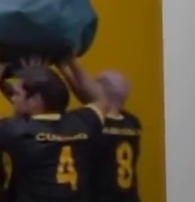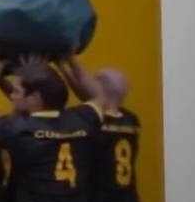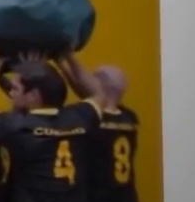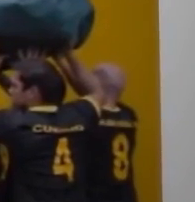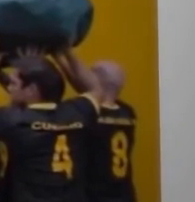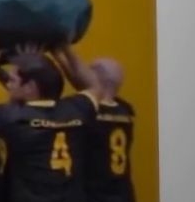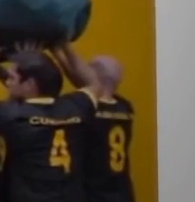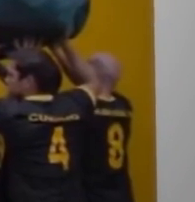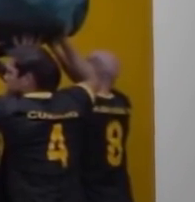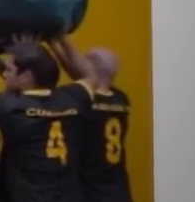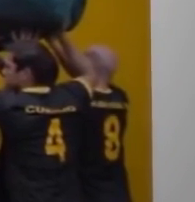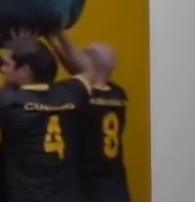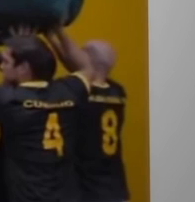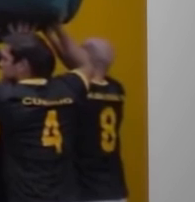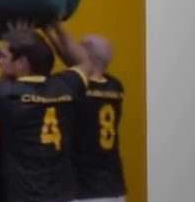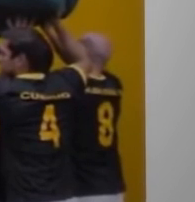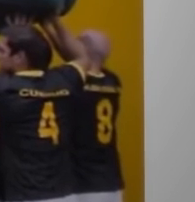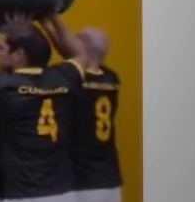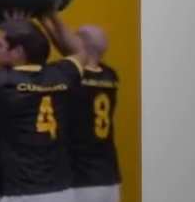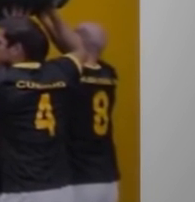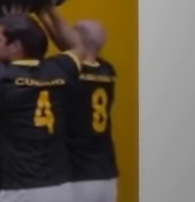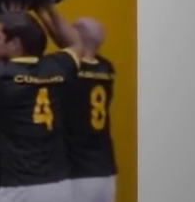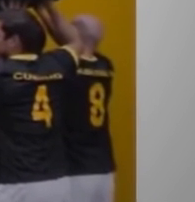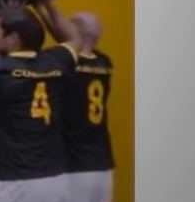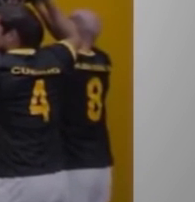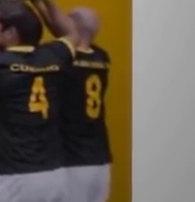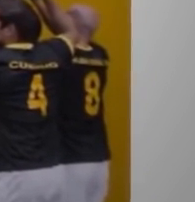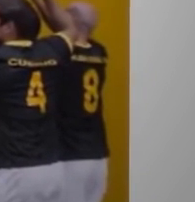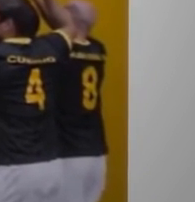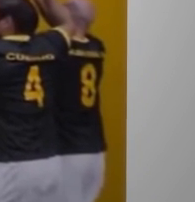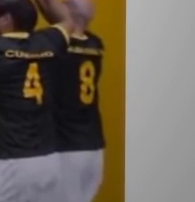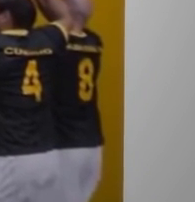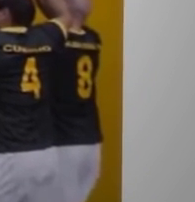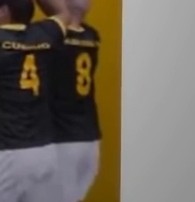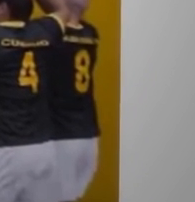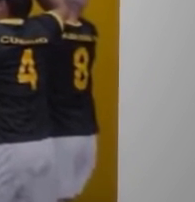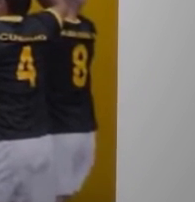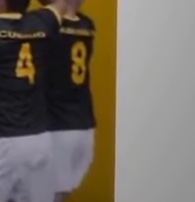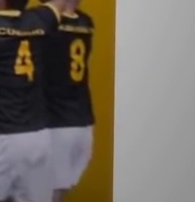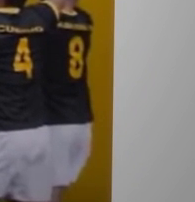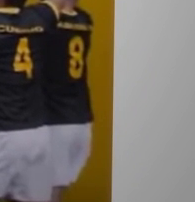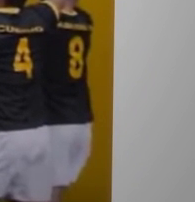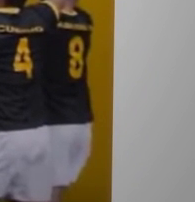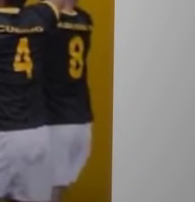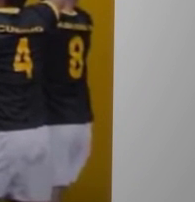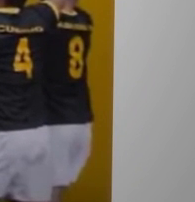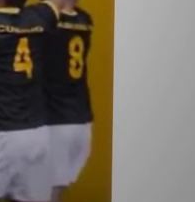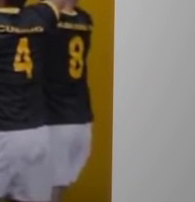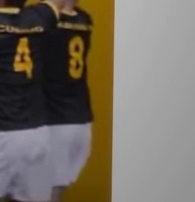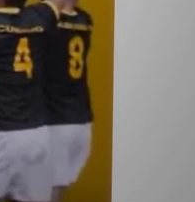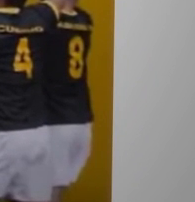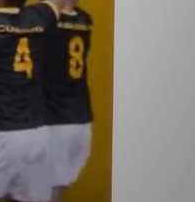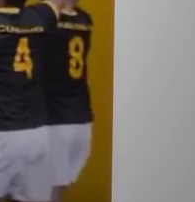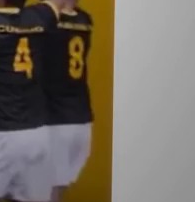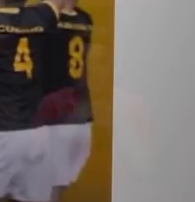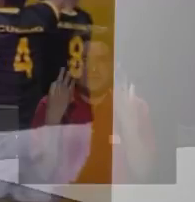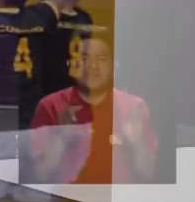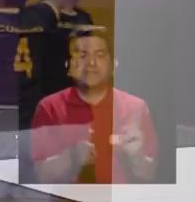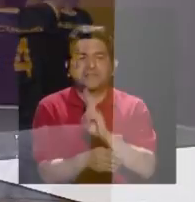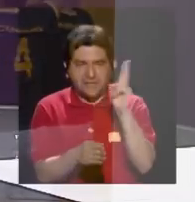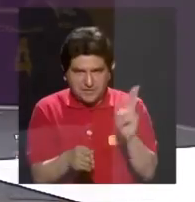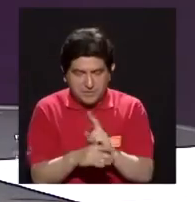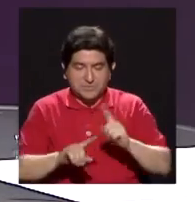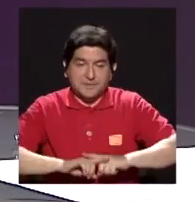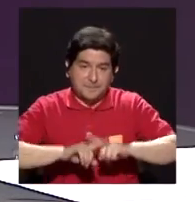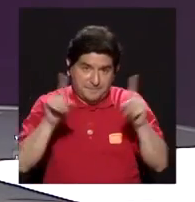casi 40 años aparte de que han aprobado un montón de otras leyes es verdad que vienen a complementar y que la oficina trata de utilizarlas